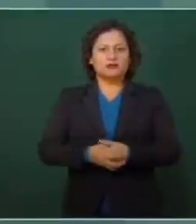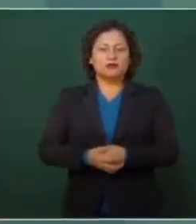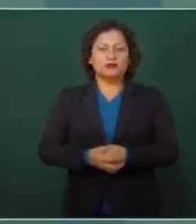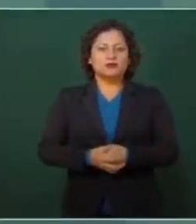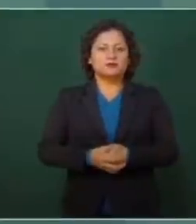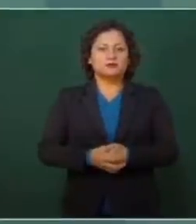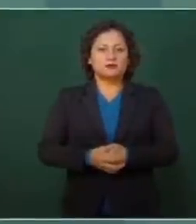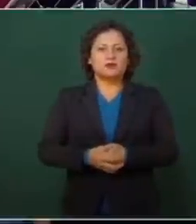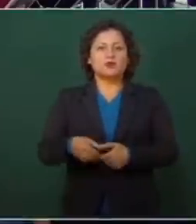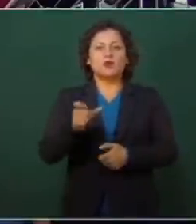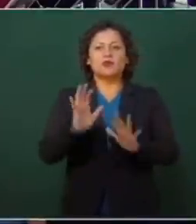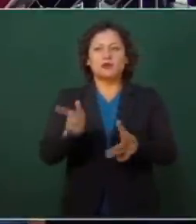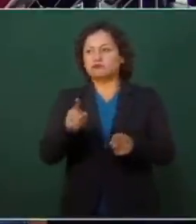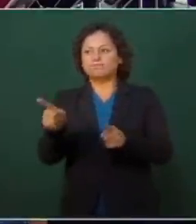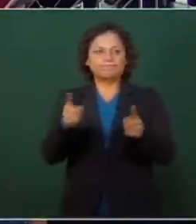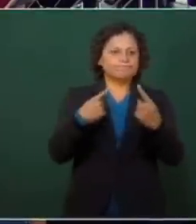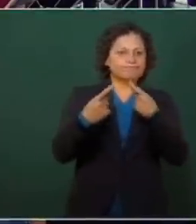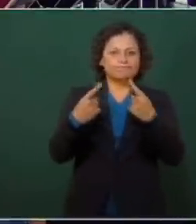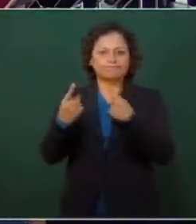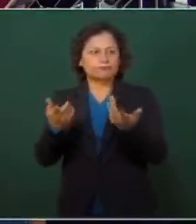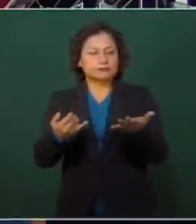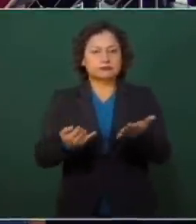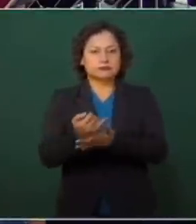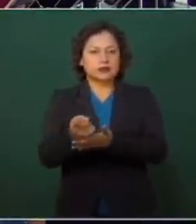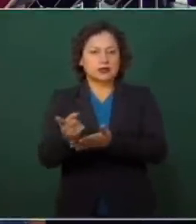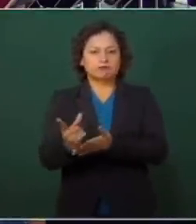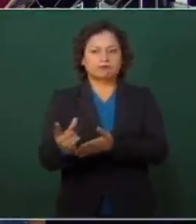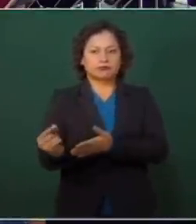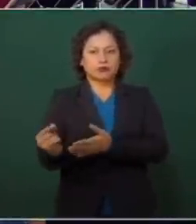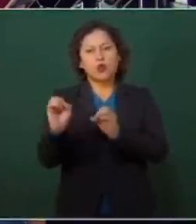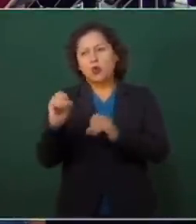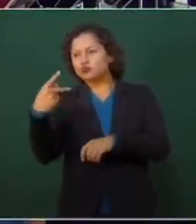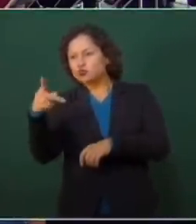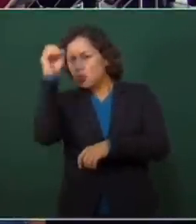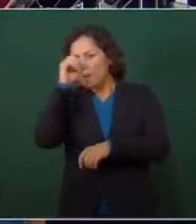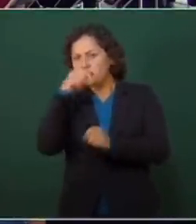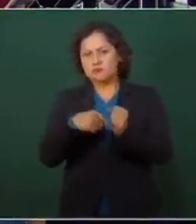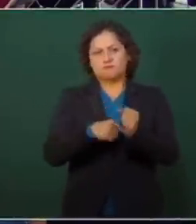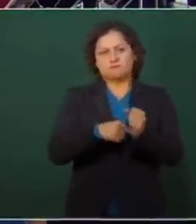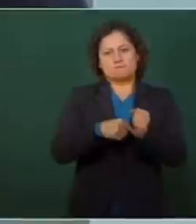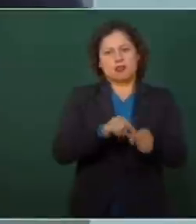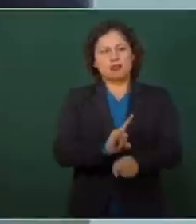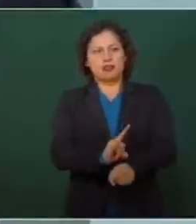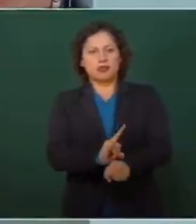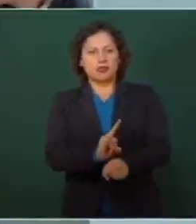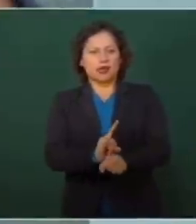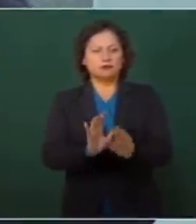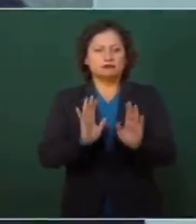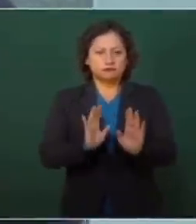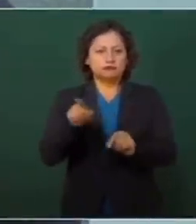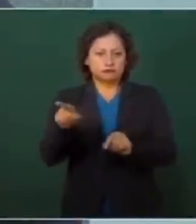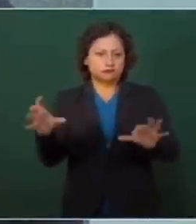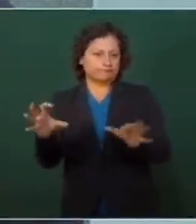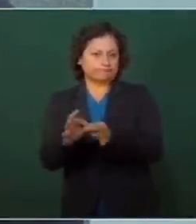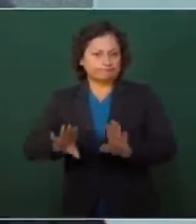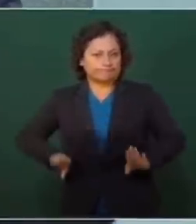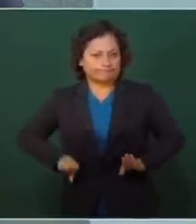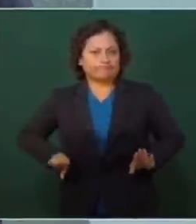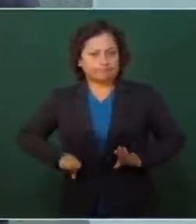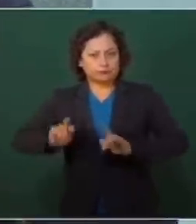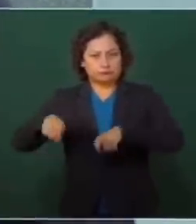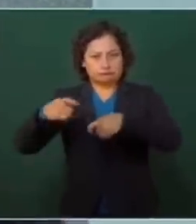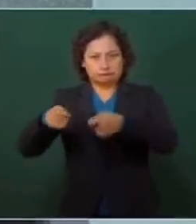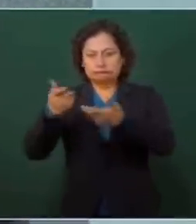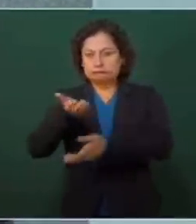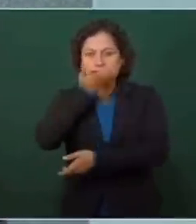fue. O así pensaba siempre, pero simulaba. Está a favor del bloque conservador. Yo tengo otros